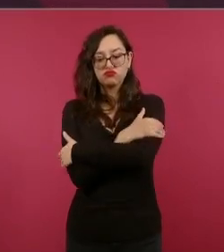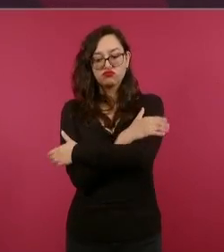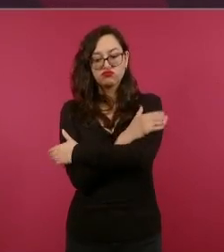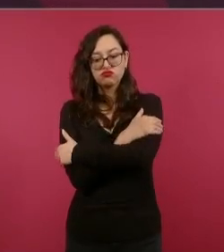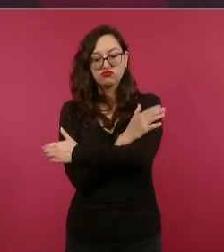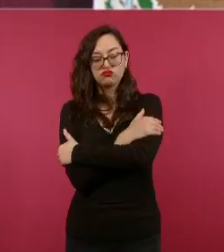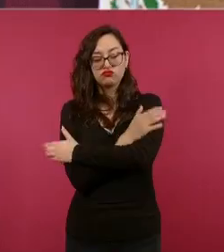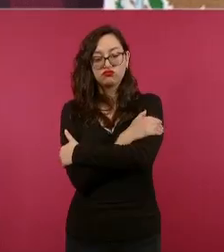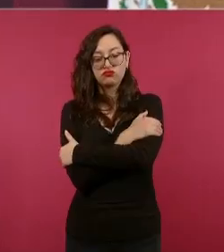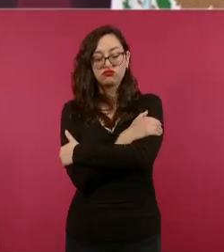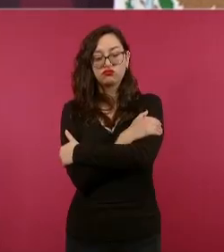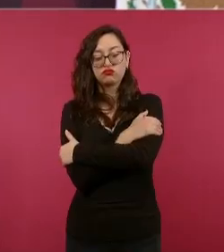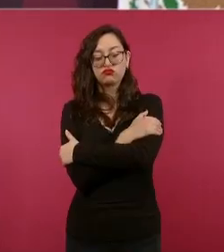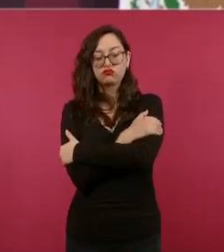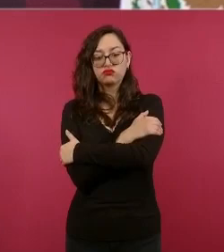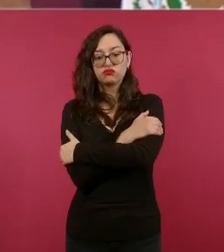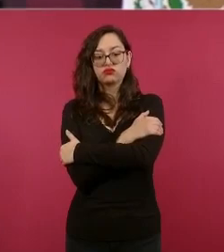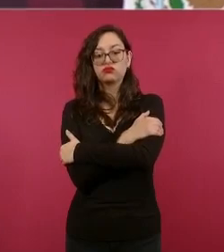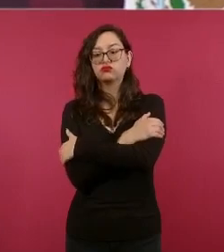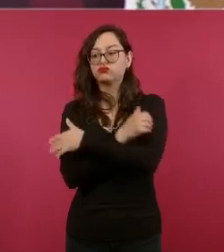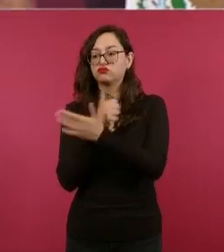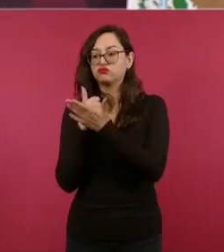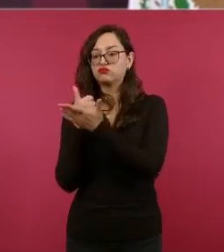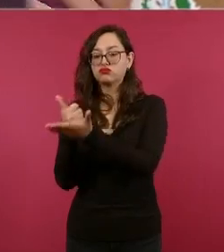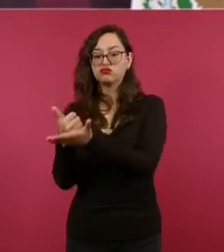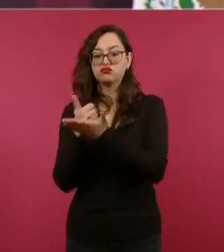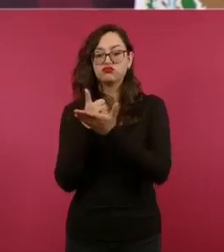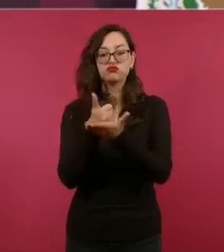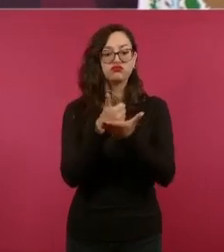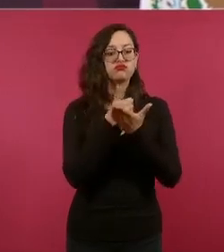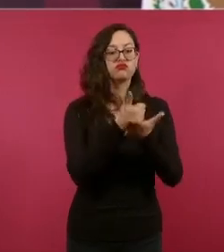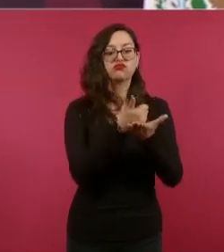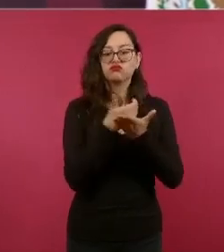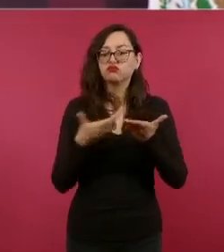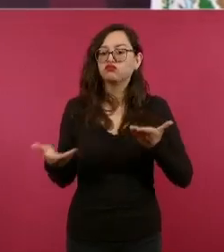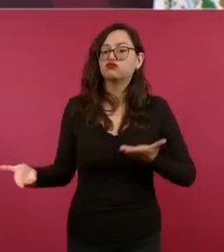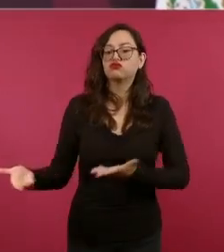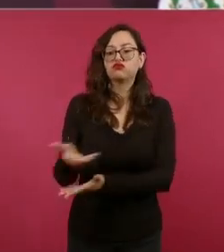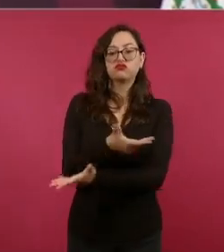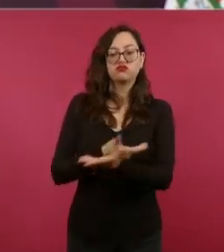apapacharnos y ayudarnos, lo que es